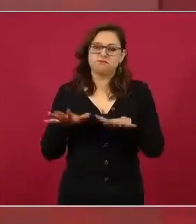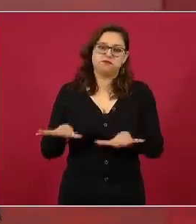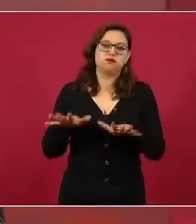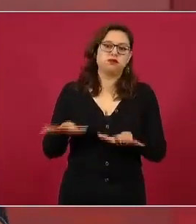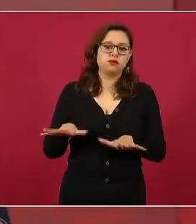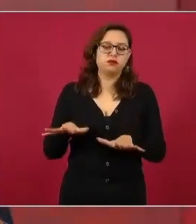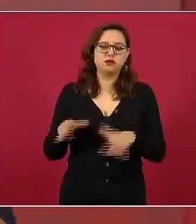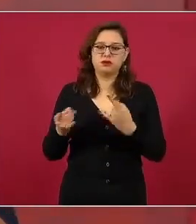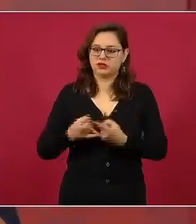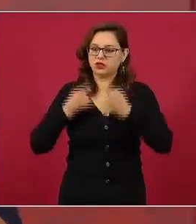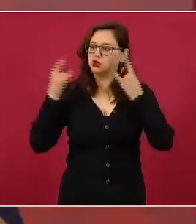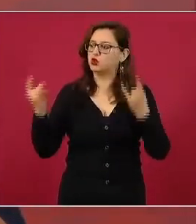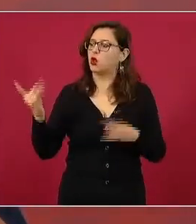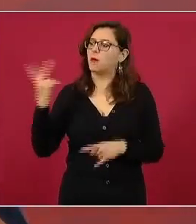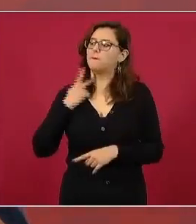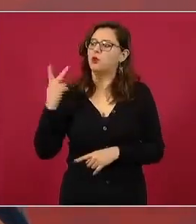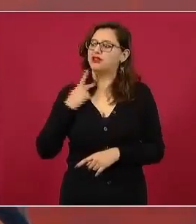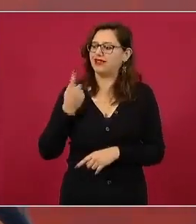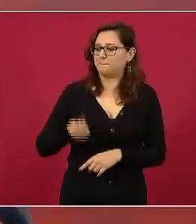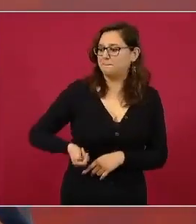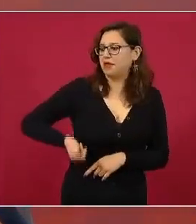en la historia política del país.